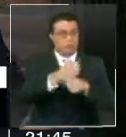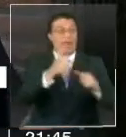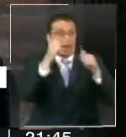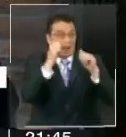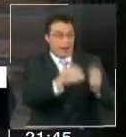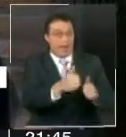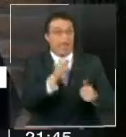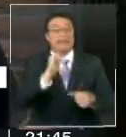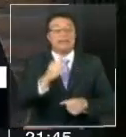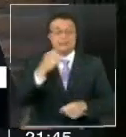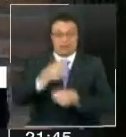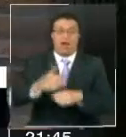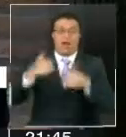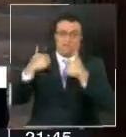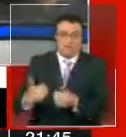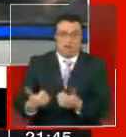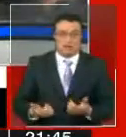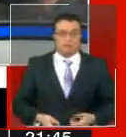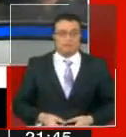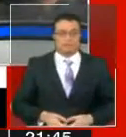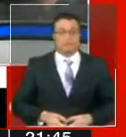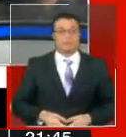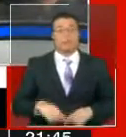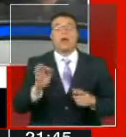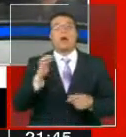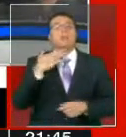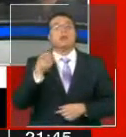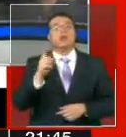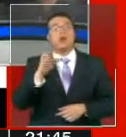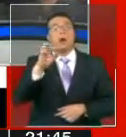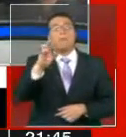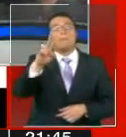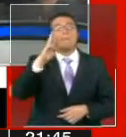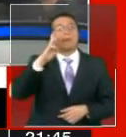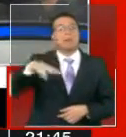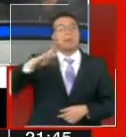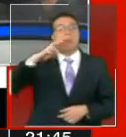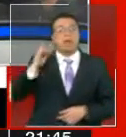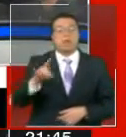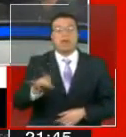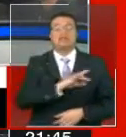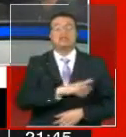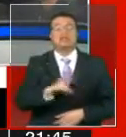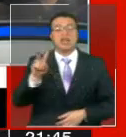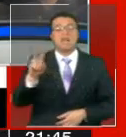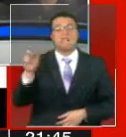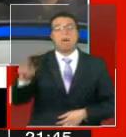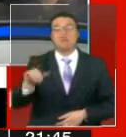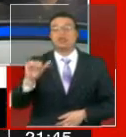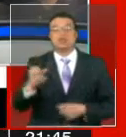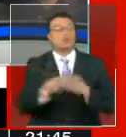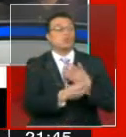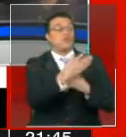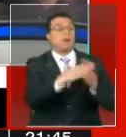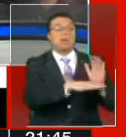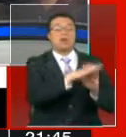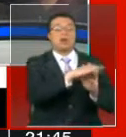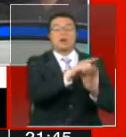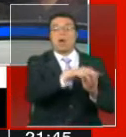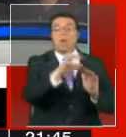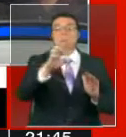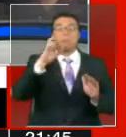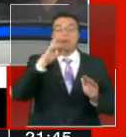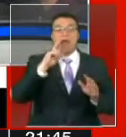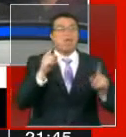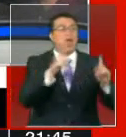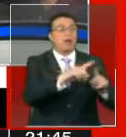sino hacer bien la pega. ¿Y por qué no hacer primaria, senador? Porque ni Chile Vamos ni la nueva mayoría están haciendo primarias en la comuna de